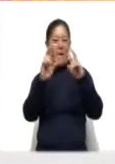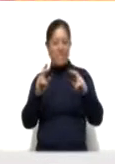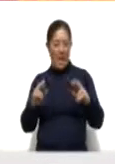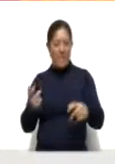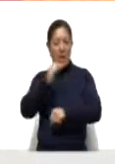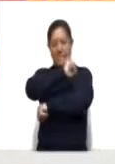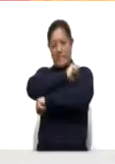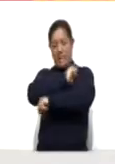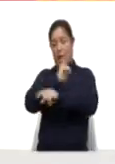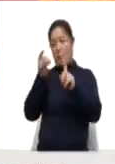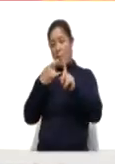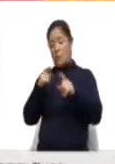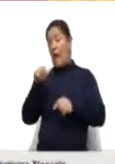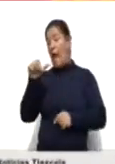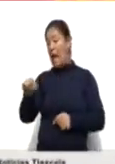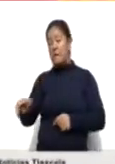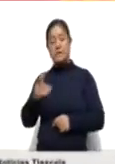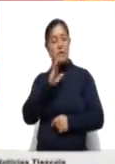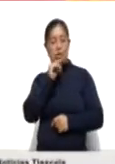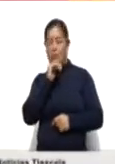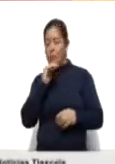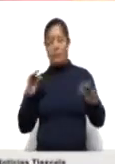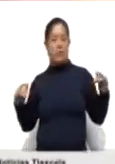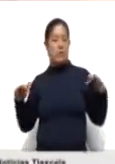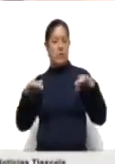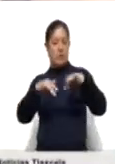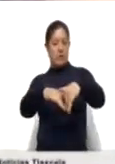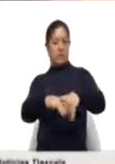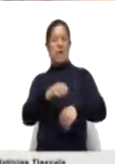no se puede estar en esas condiciones para el regreso presencial.